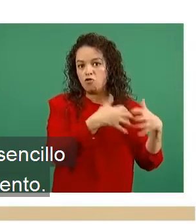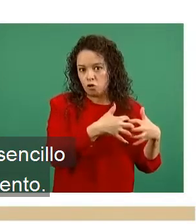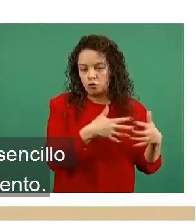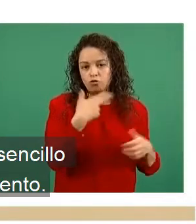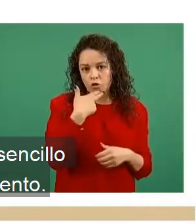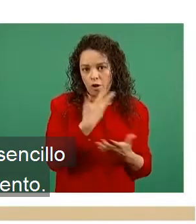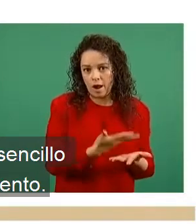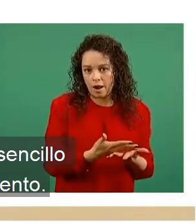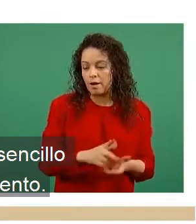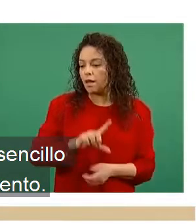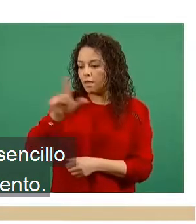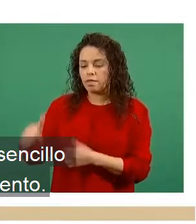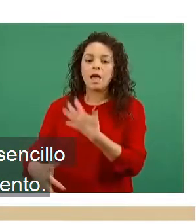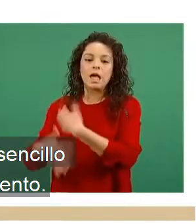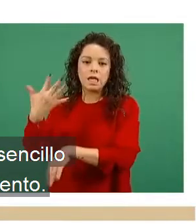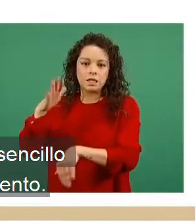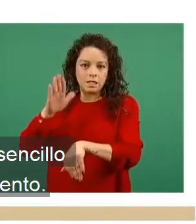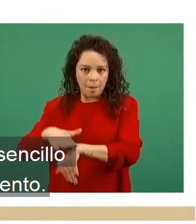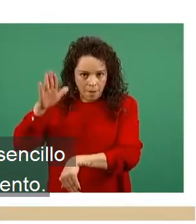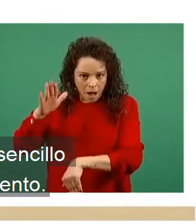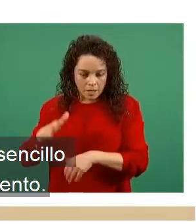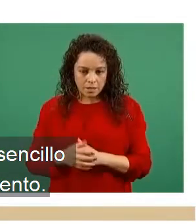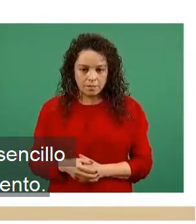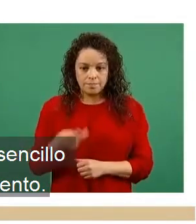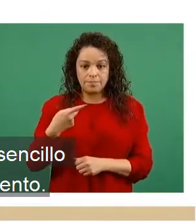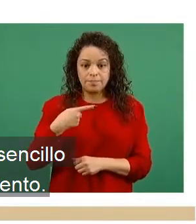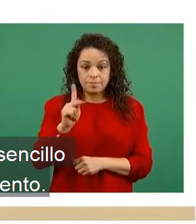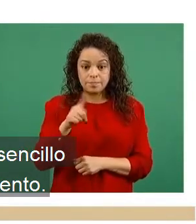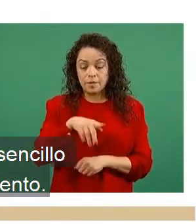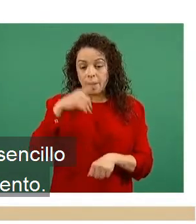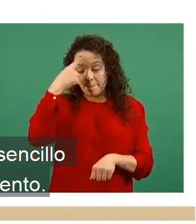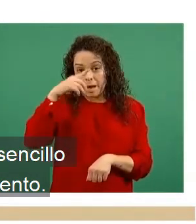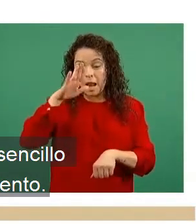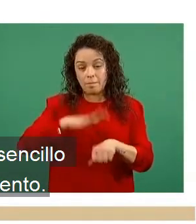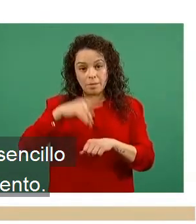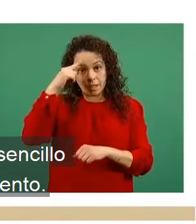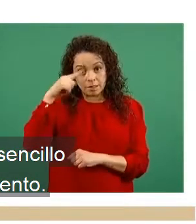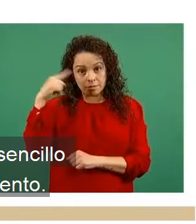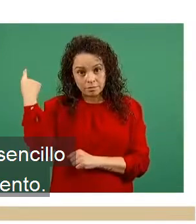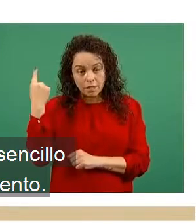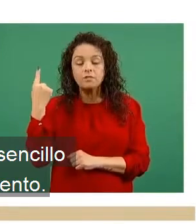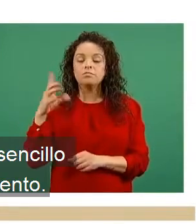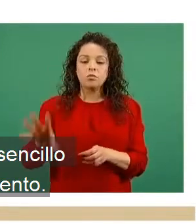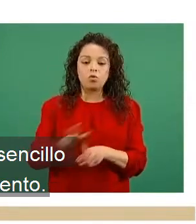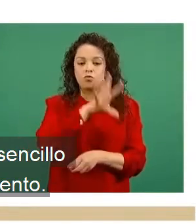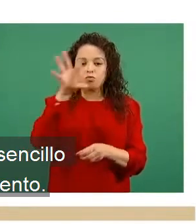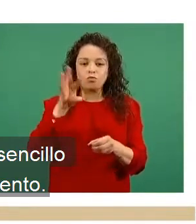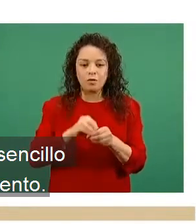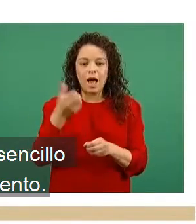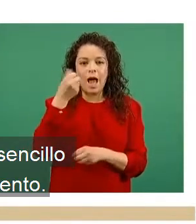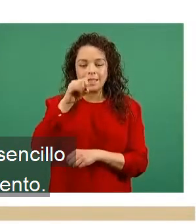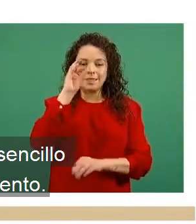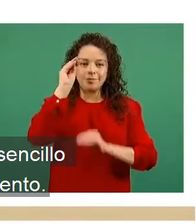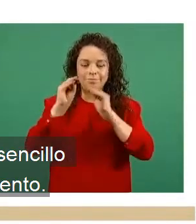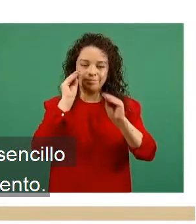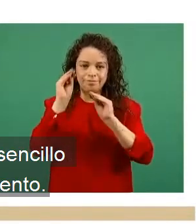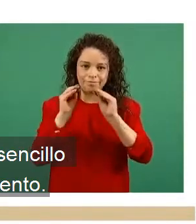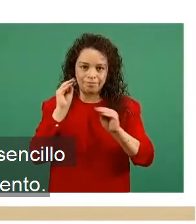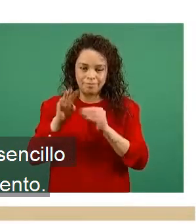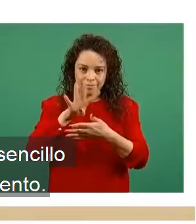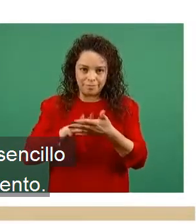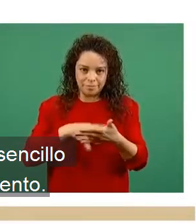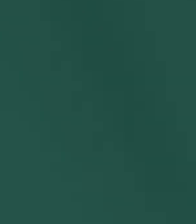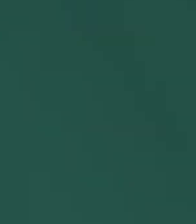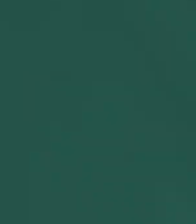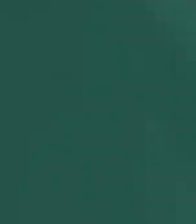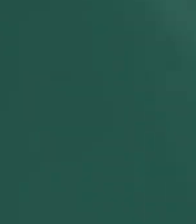periodo largo pero para hacerlo un poco más sencillo acomodamos ahí todas las las camas de ese de ese